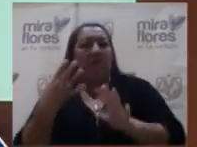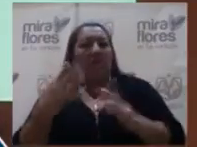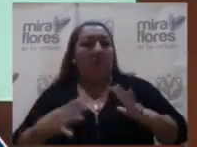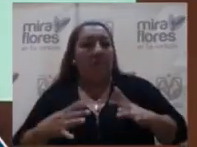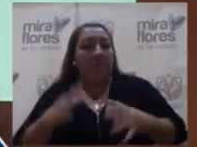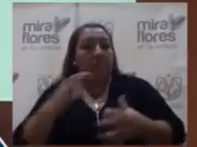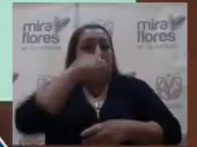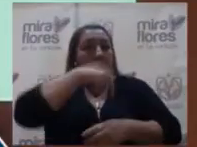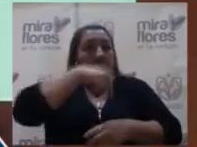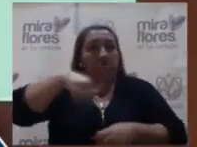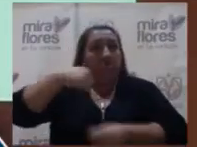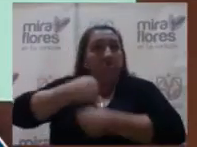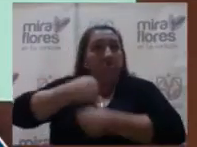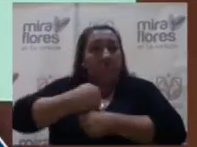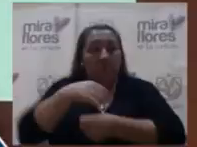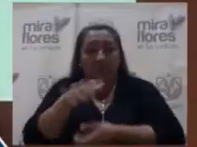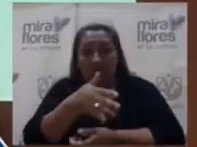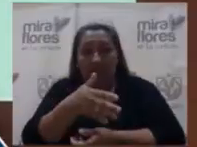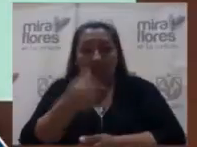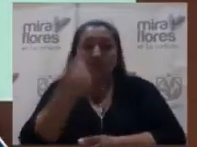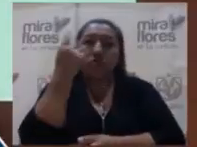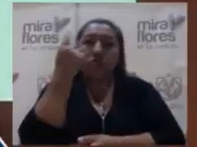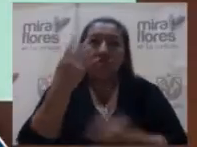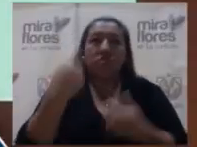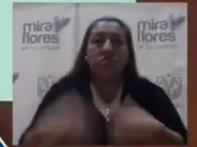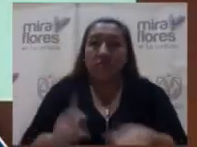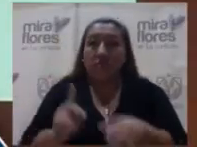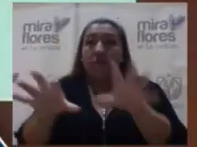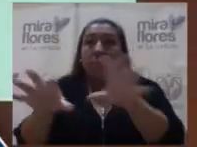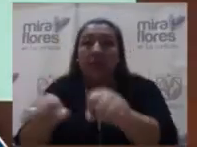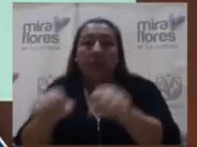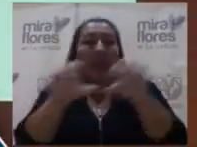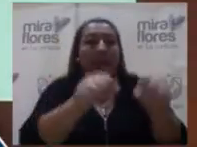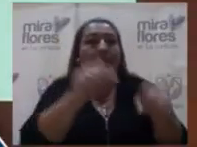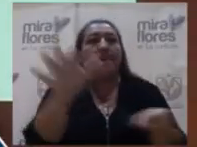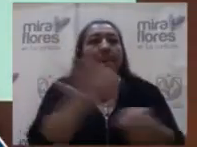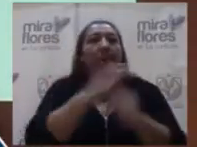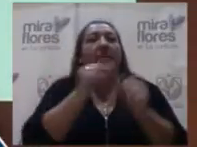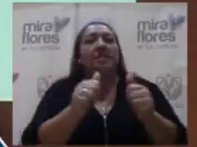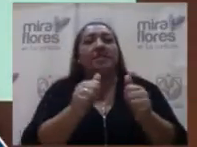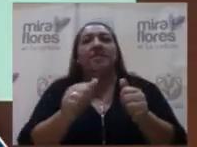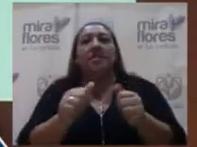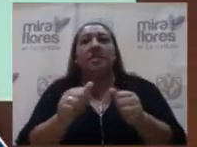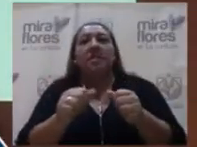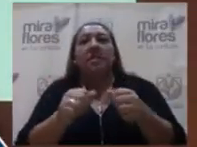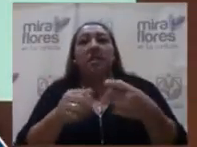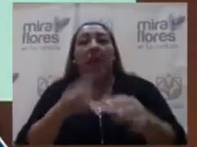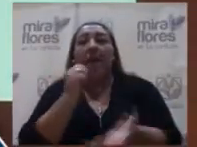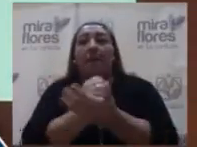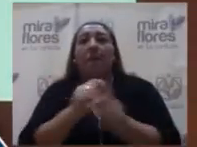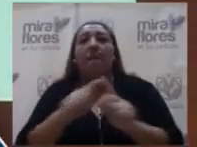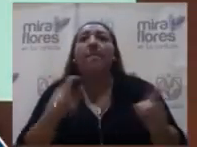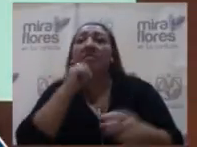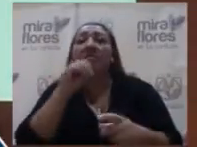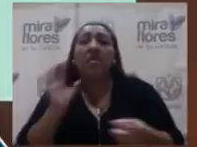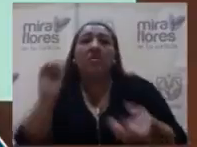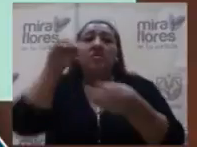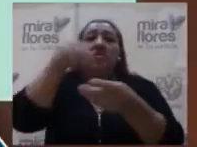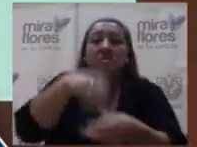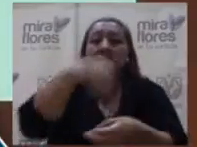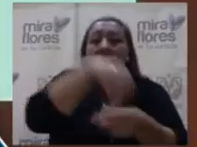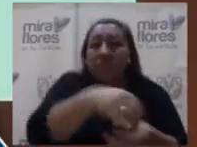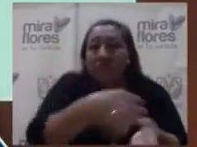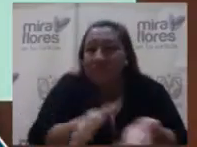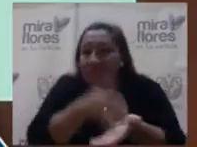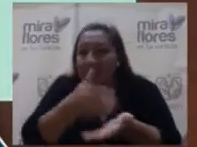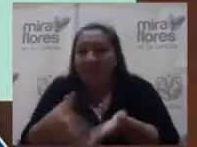dicha función. Habían dos plazas que ya habían sido aprobadas, pero no habían sido cubiertas. Había un inspector que estaba